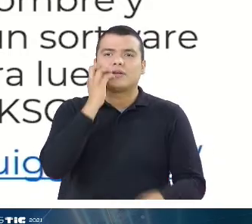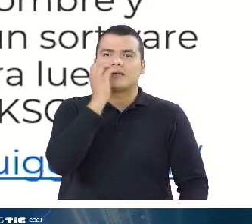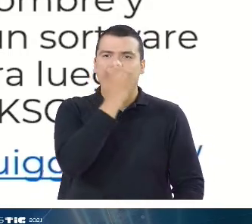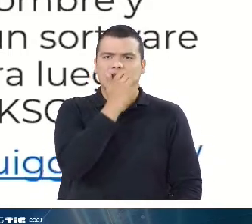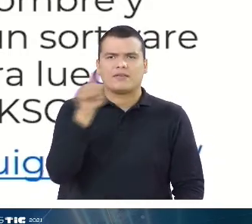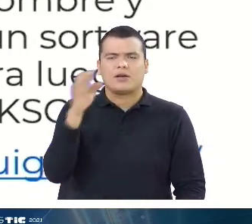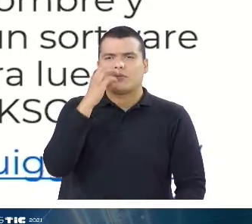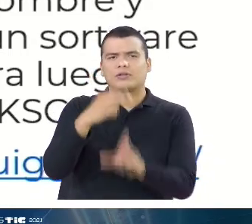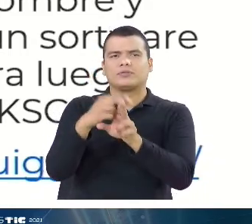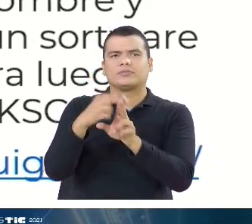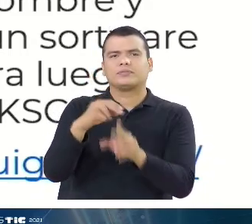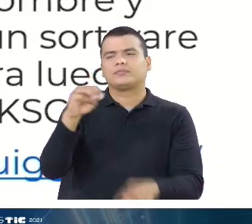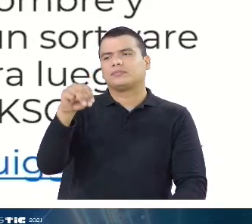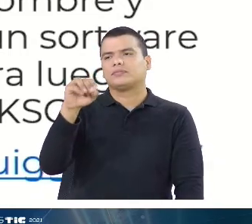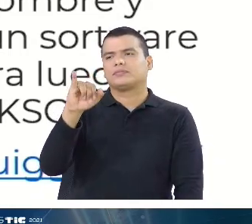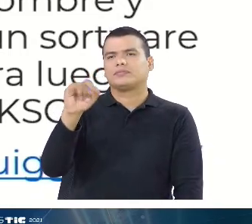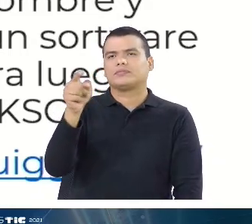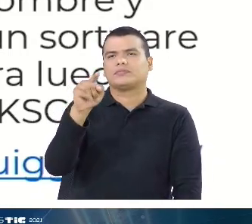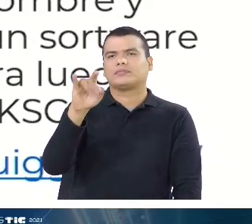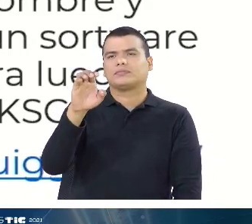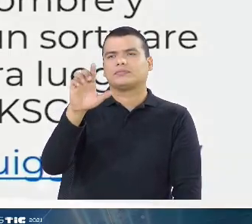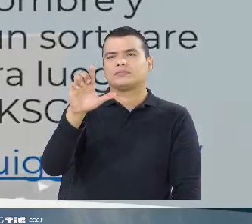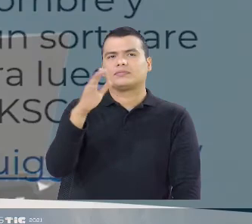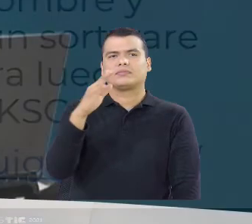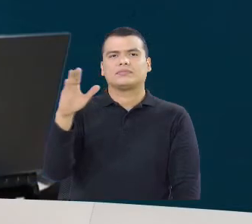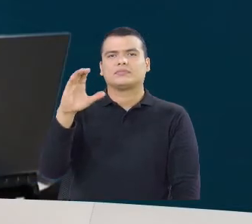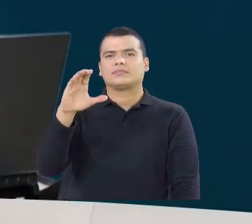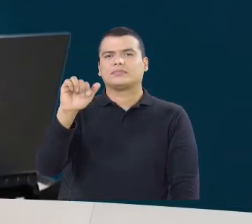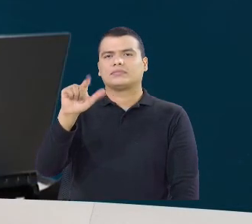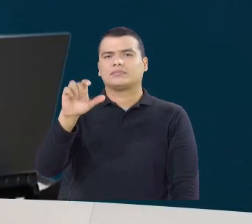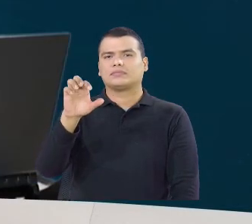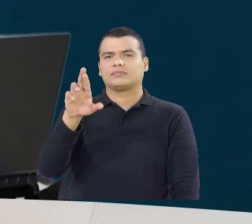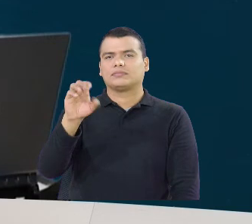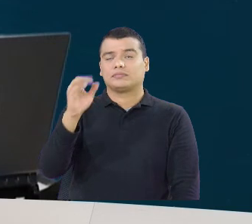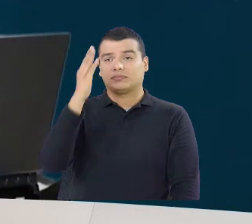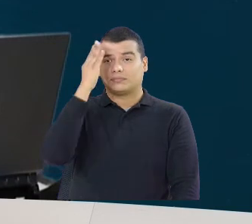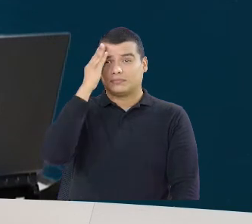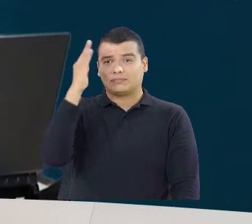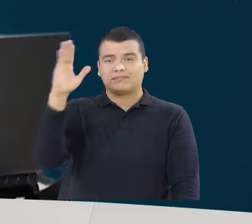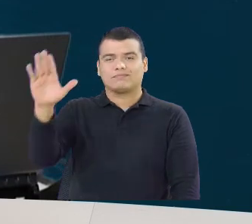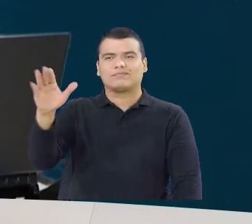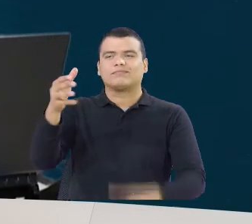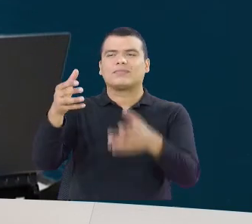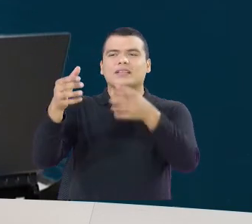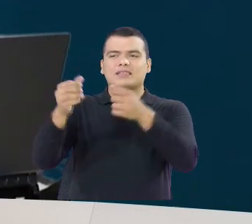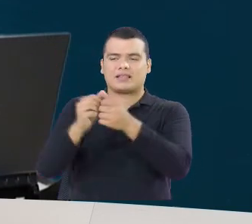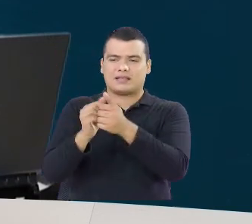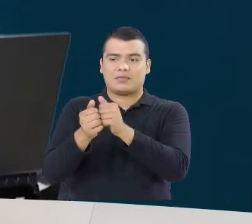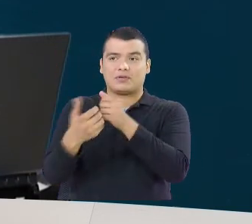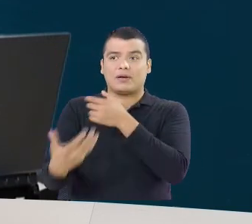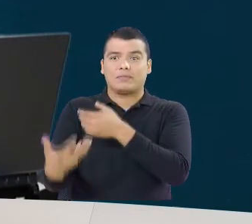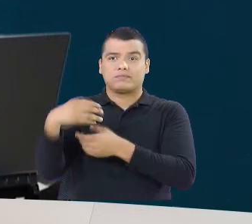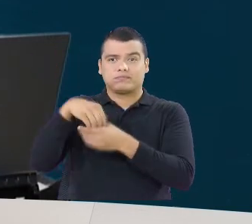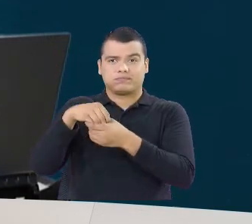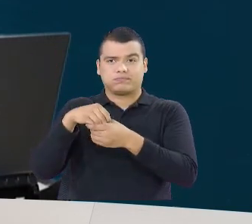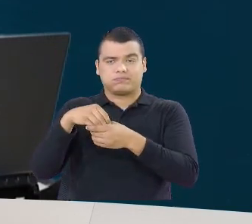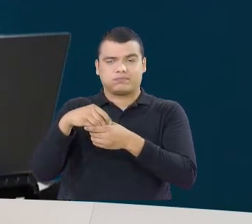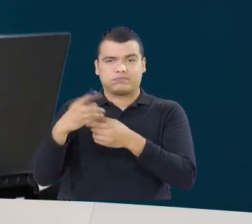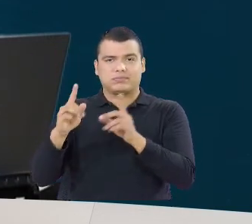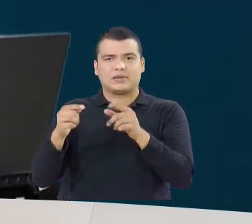Miguel Calero? Porque uno de los centros deportivos que